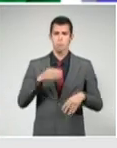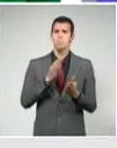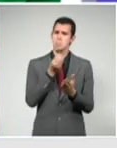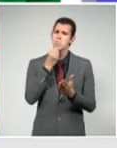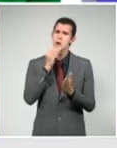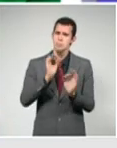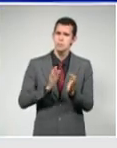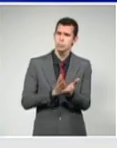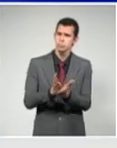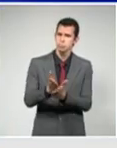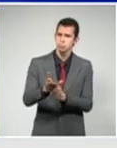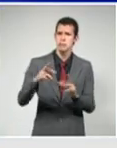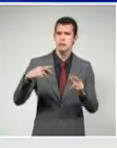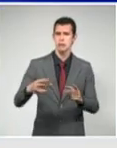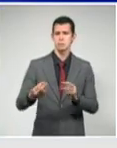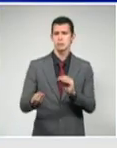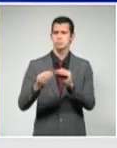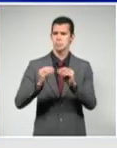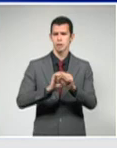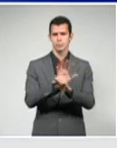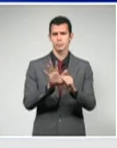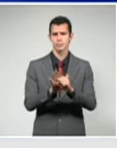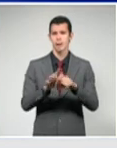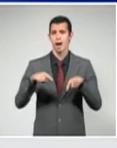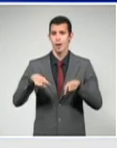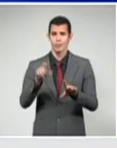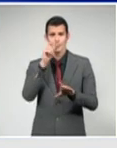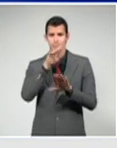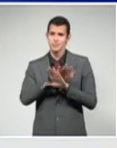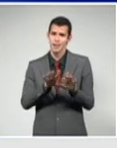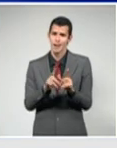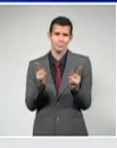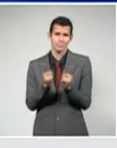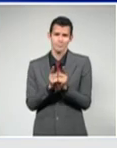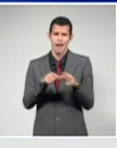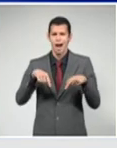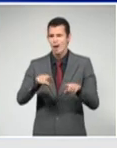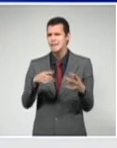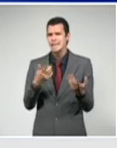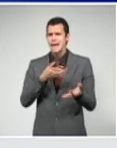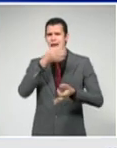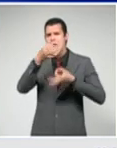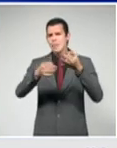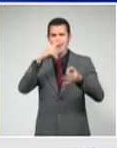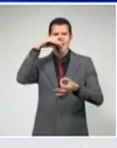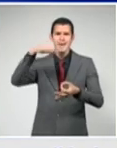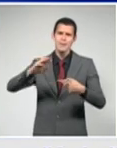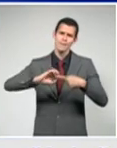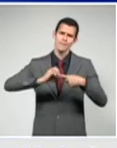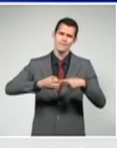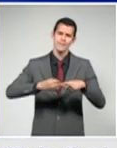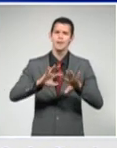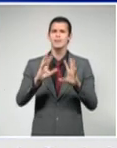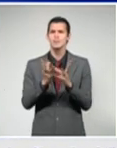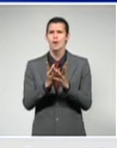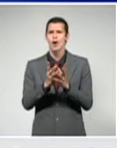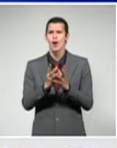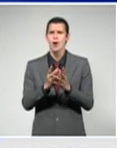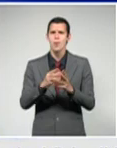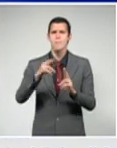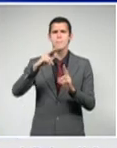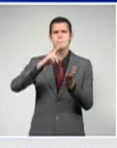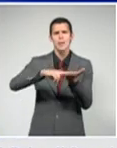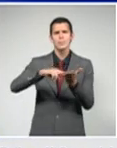día, de un regalo. De este regalo que nos hace Team Cremata con